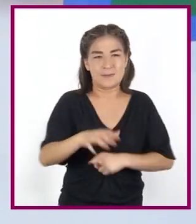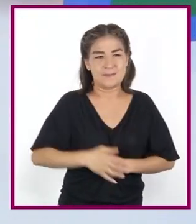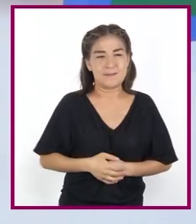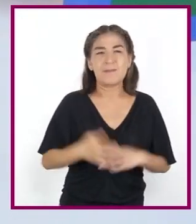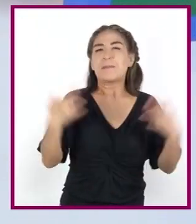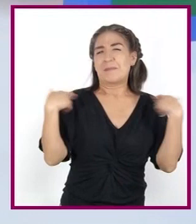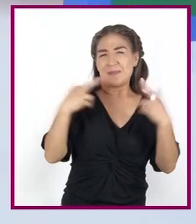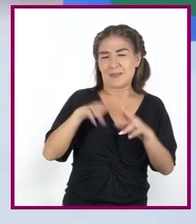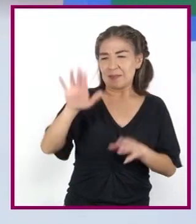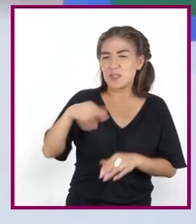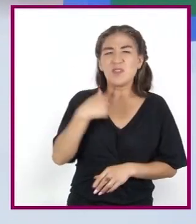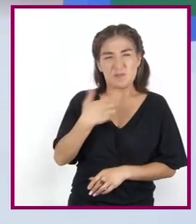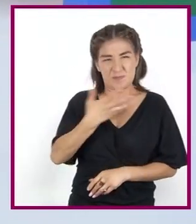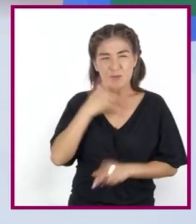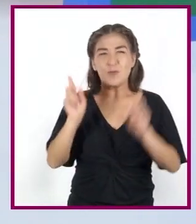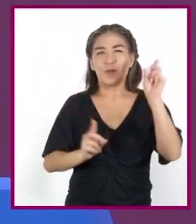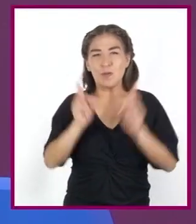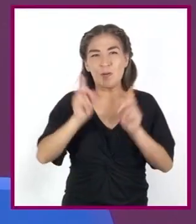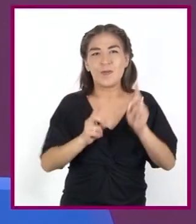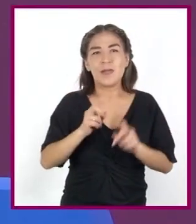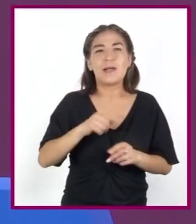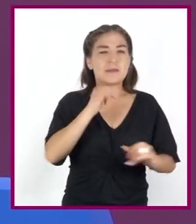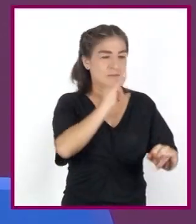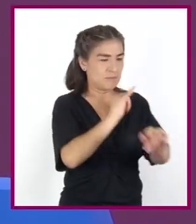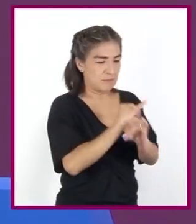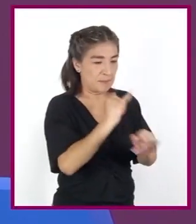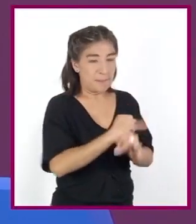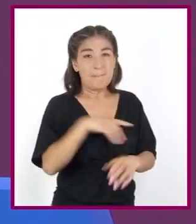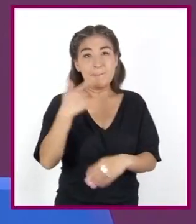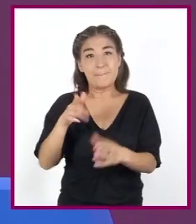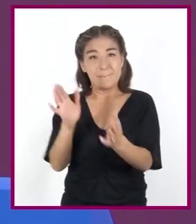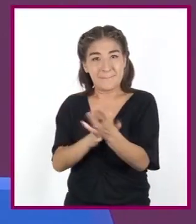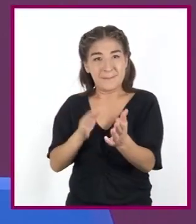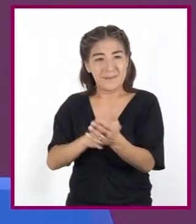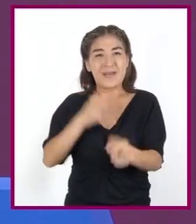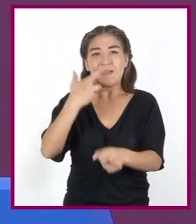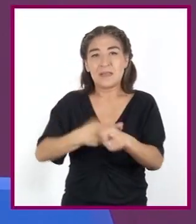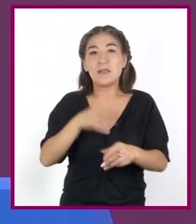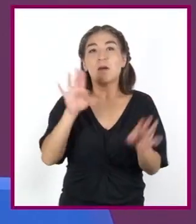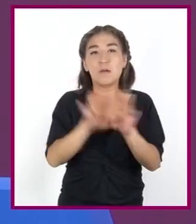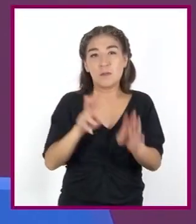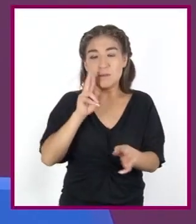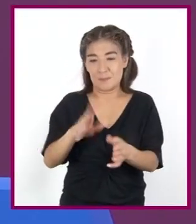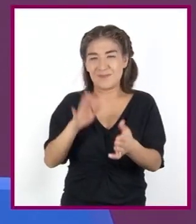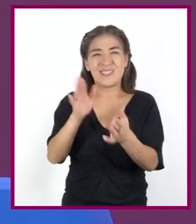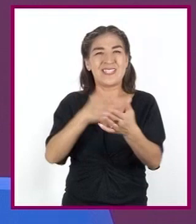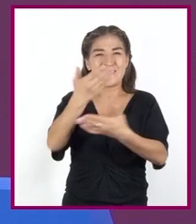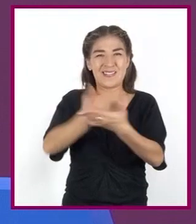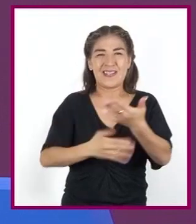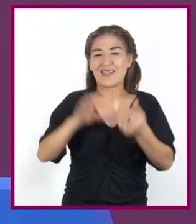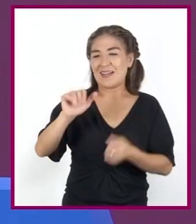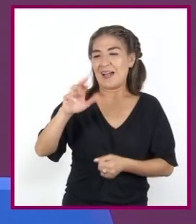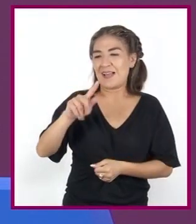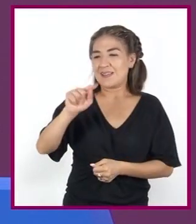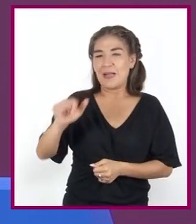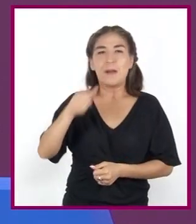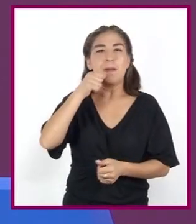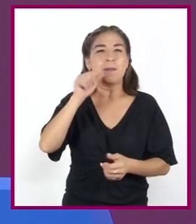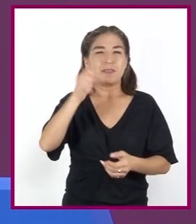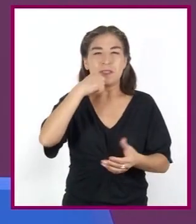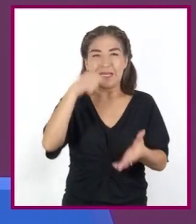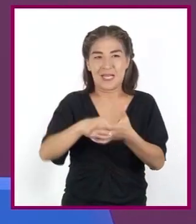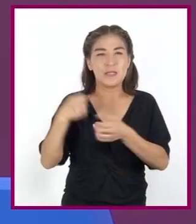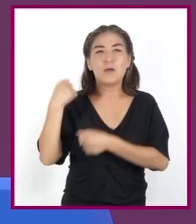una duda más. En internet y en papelerías es posible encontrar un modelo de carta poder que solo pide llenar